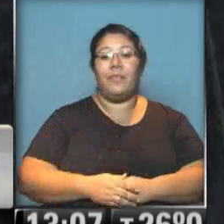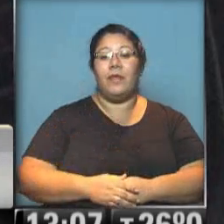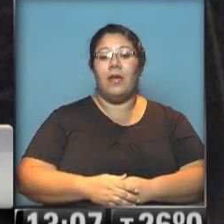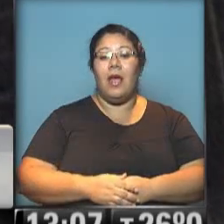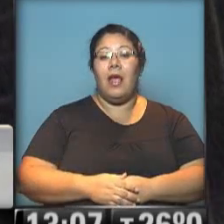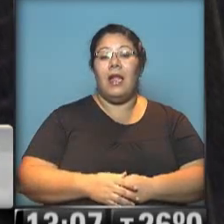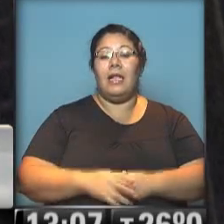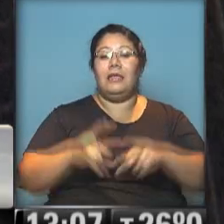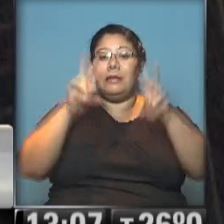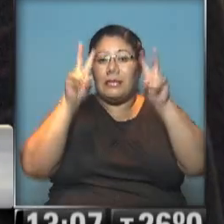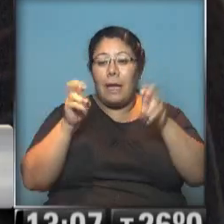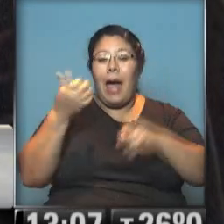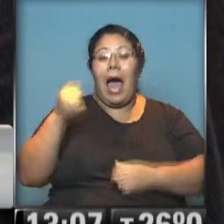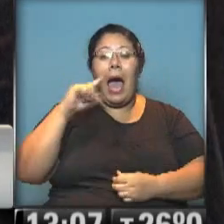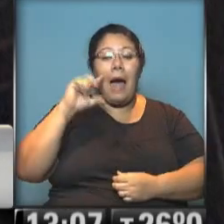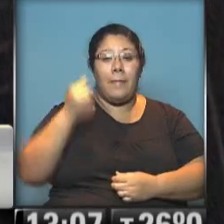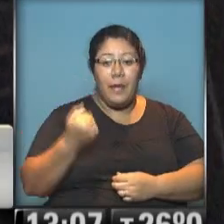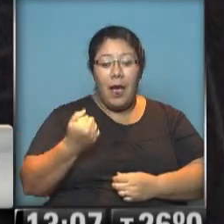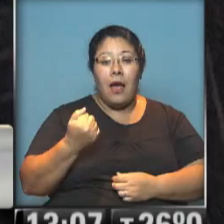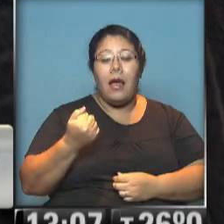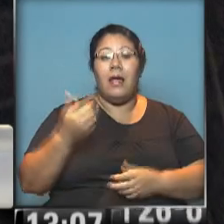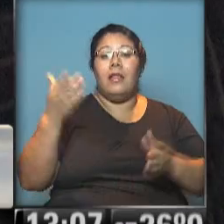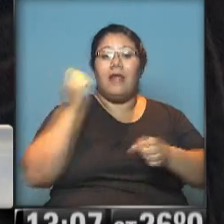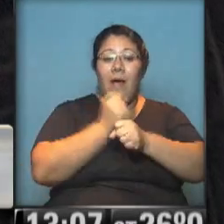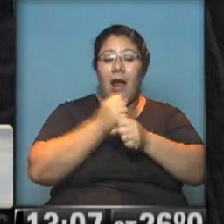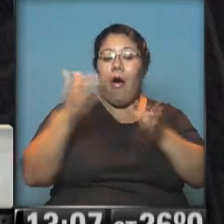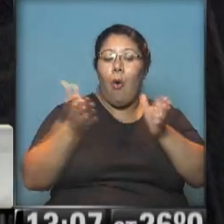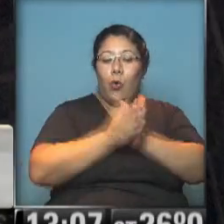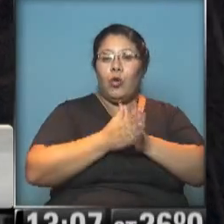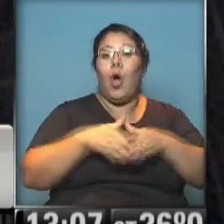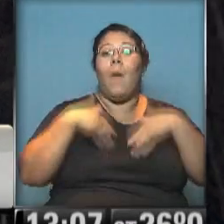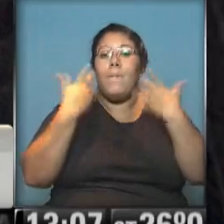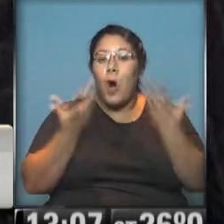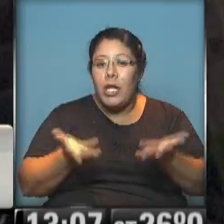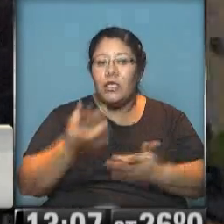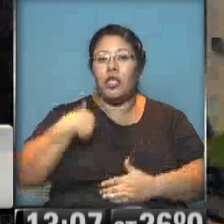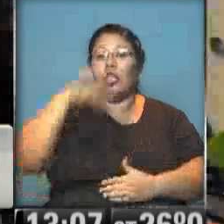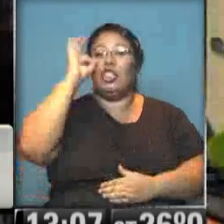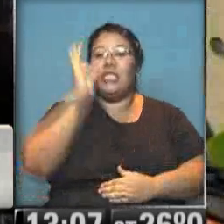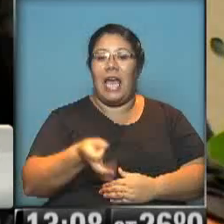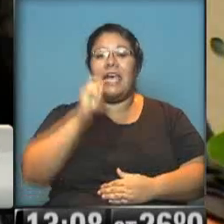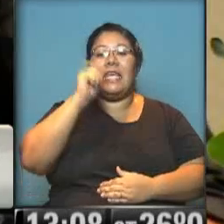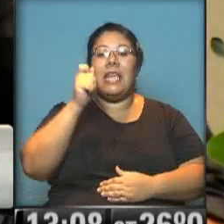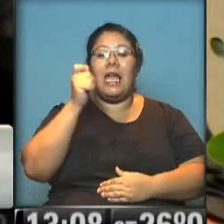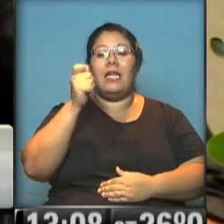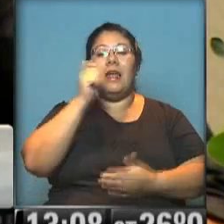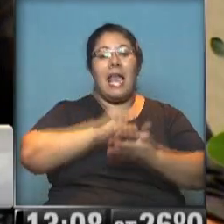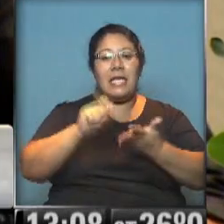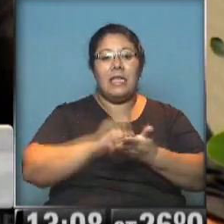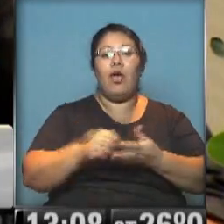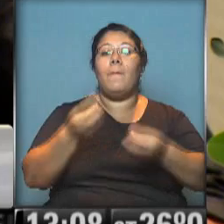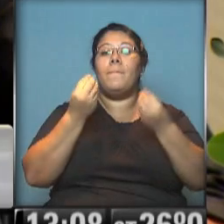trabajo damián va a trabajar conmigo si la causa se abre con lo cual sé quién escribió y que escribió cada cosa y por qué le escribieron y el doctor dijo